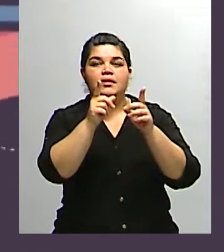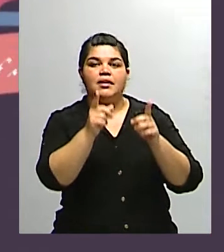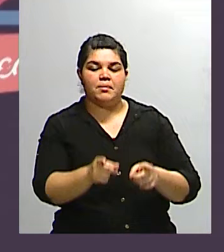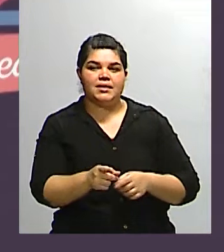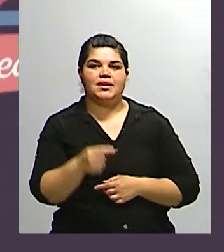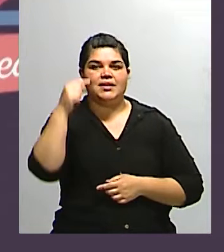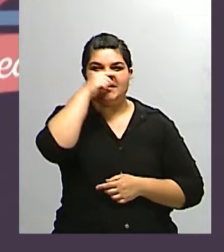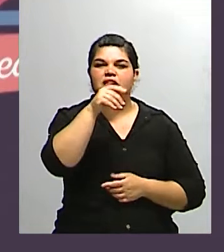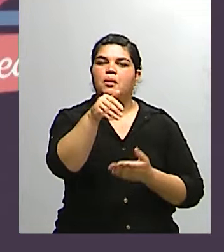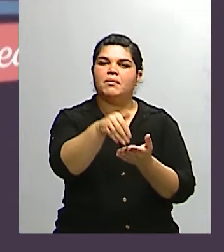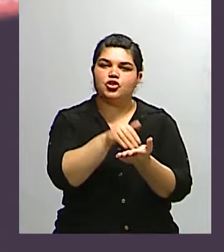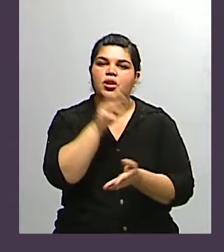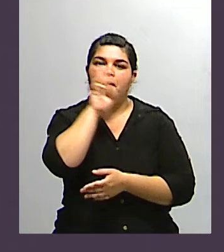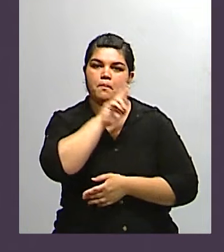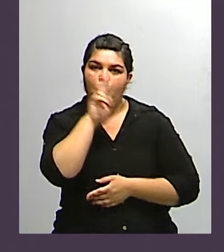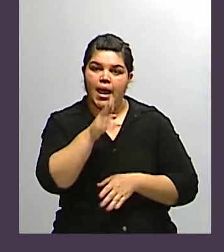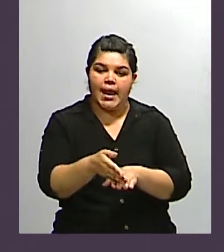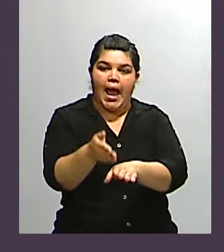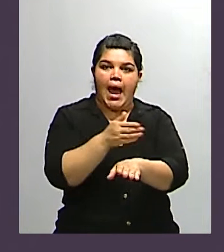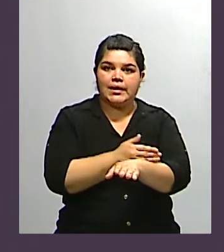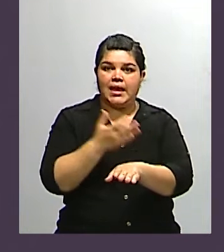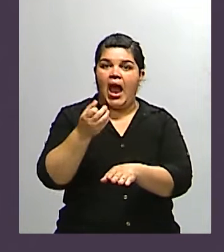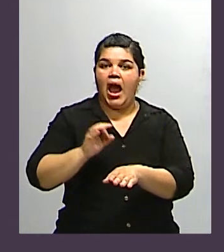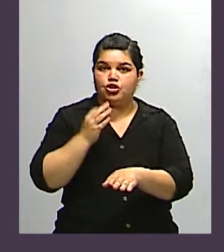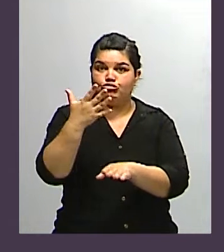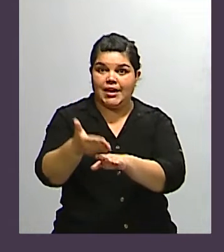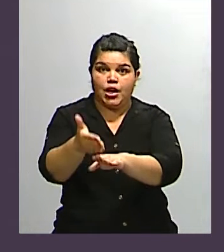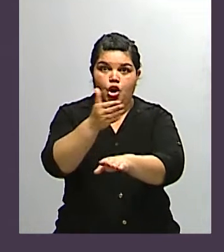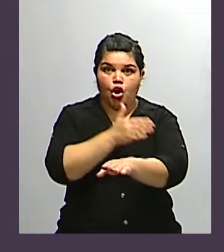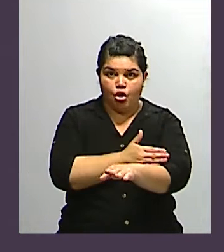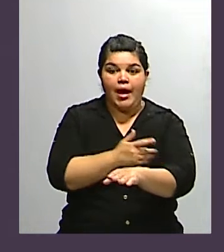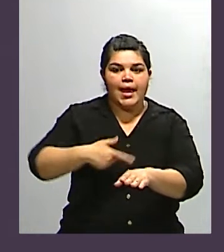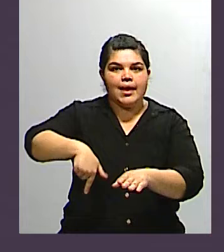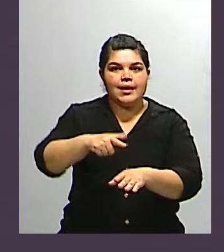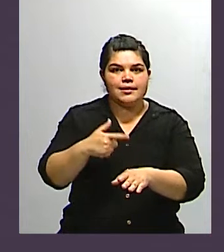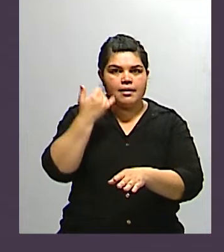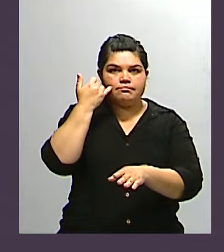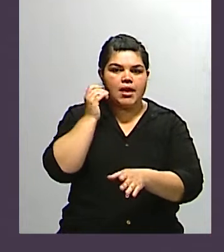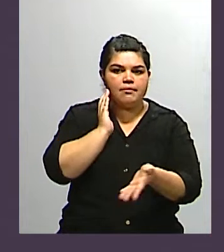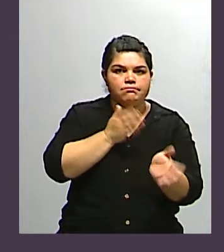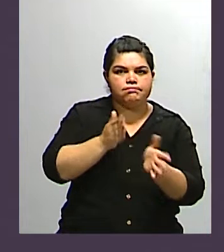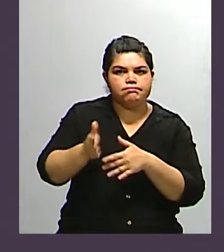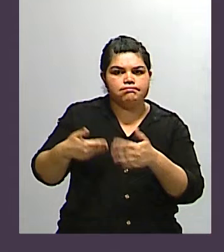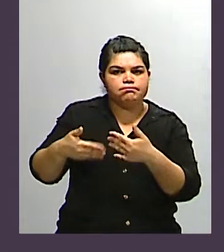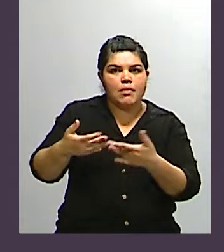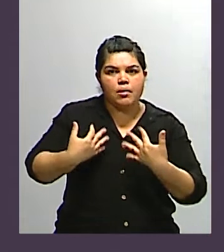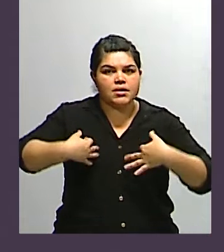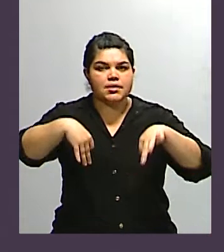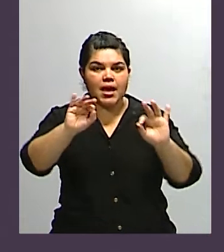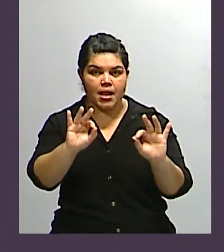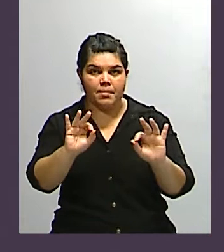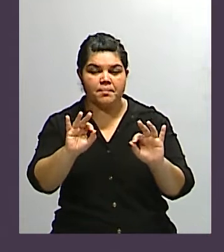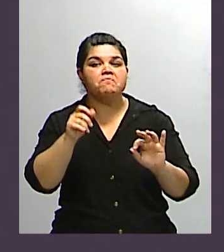que en los anteriores 5 años se les había diagnosticado la enfermedad seguían con vida, lo que hace que este cáncer sea el de